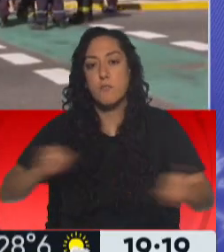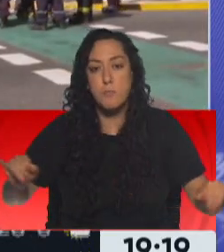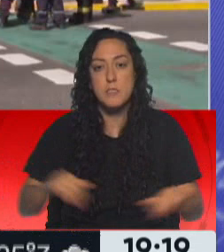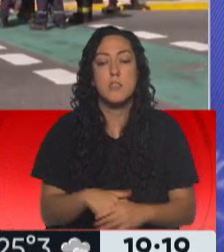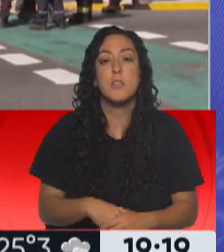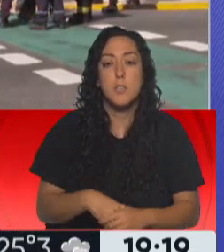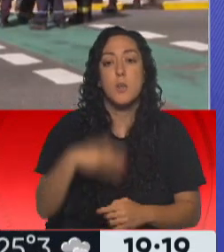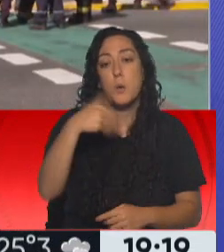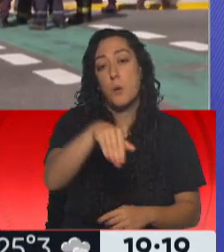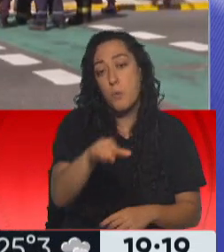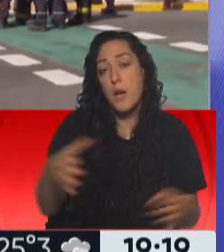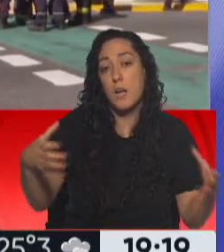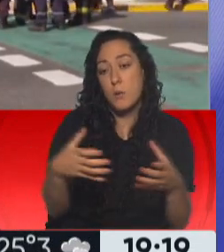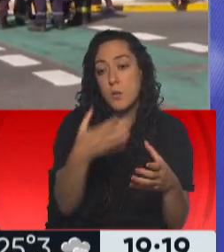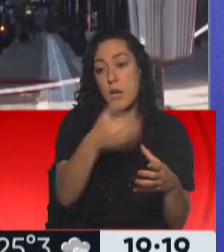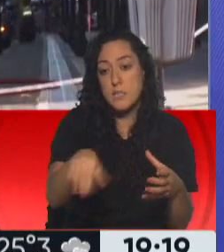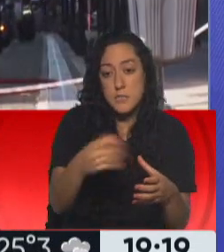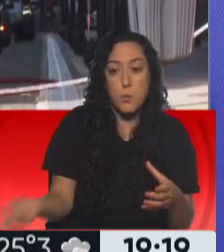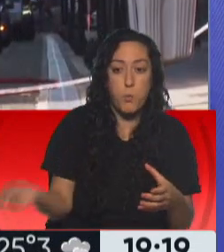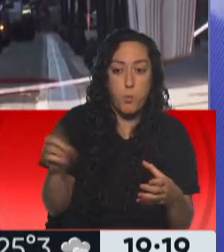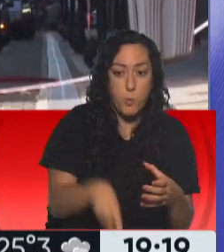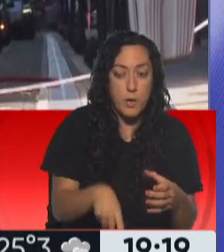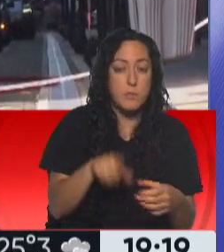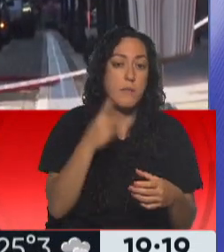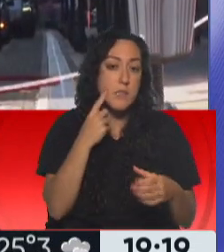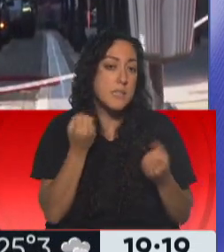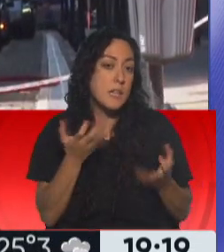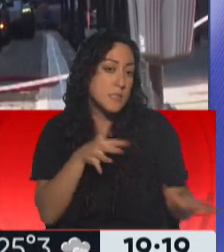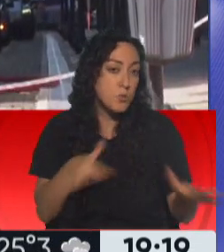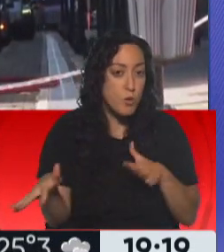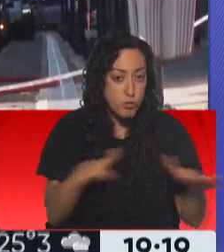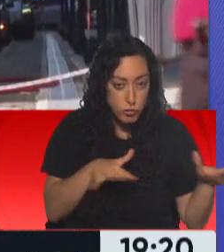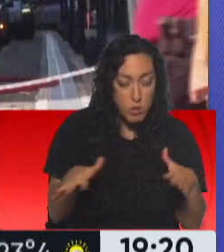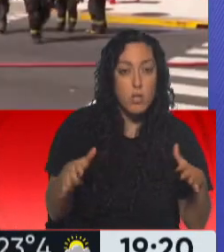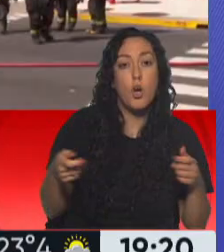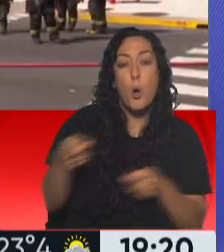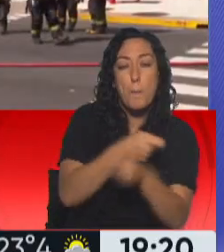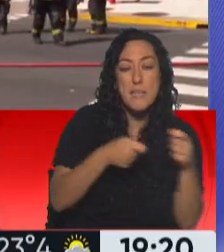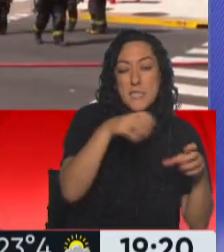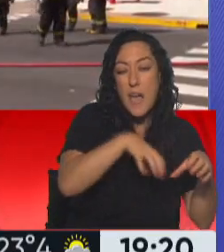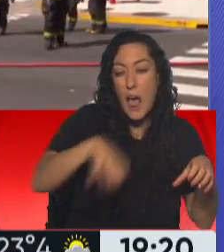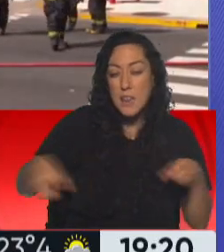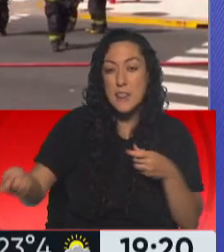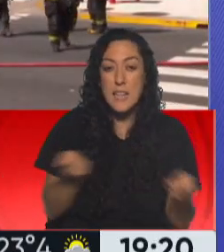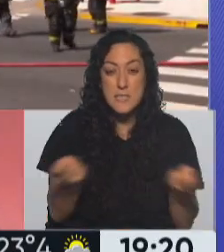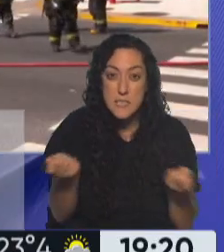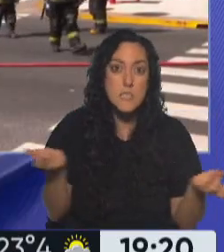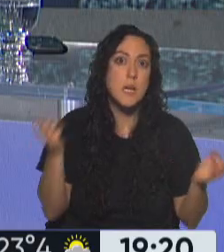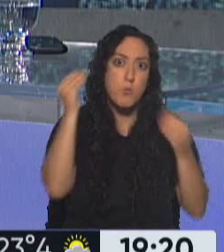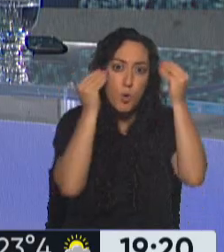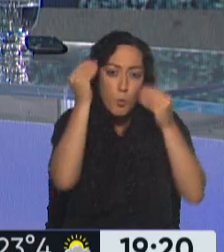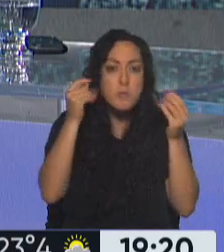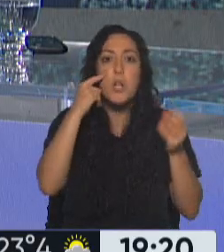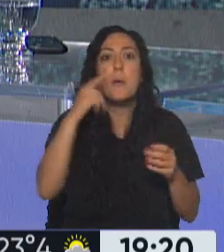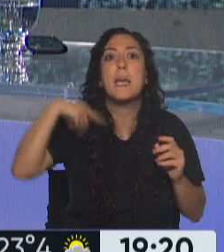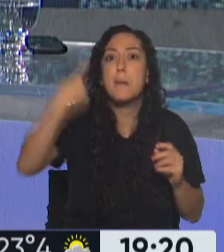a regresar Sí, en instantes claro, para por ver supuesto, cómo sigue la situación allí, la preocupación de los comerciantes y quienes tienen que trabajar en la zona para saber cómo se va a